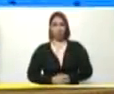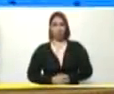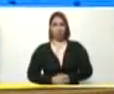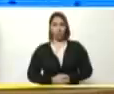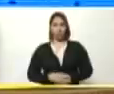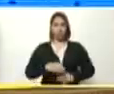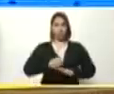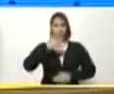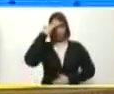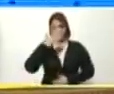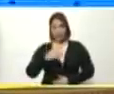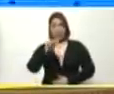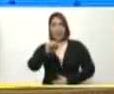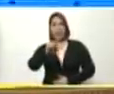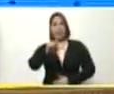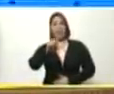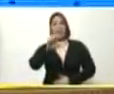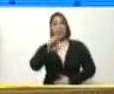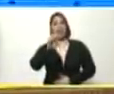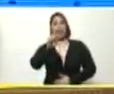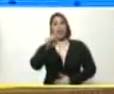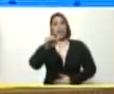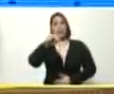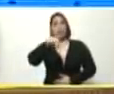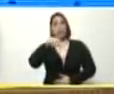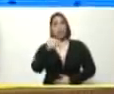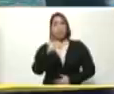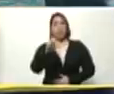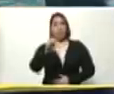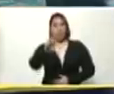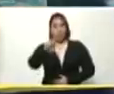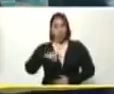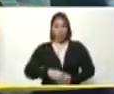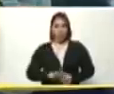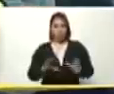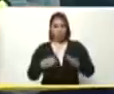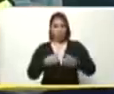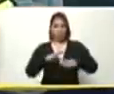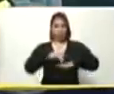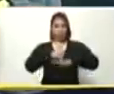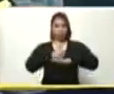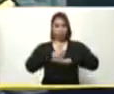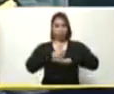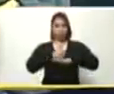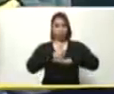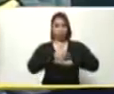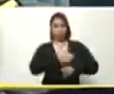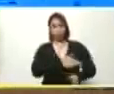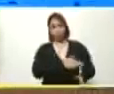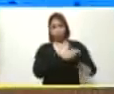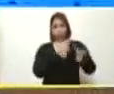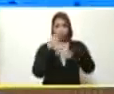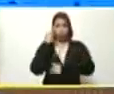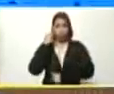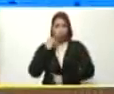Almirante Alexander José Velázquez Bastida, comandante general de la Armada Bolivariana, presente.